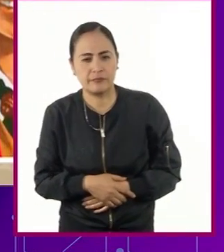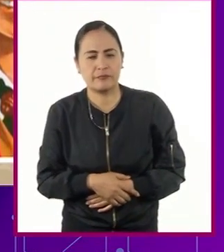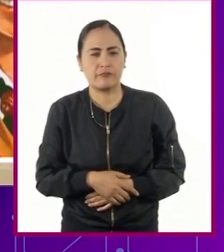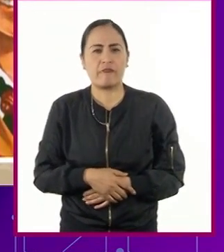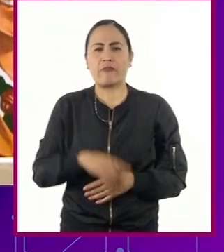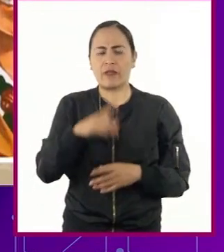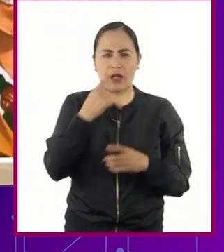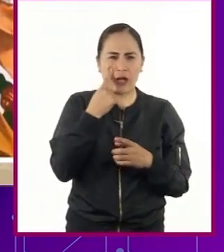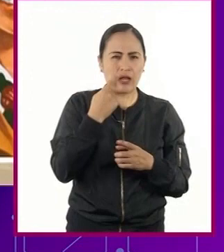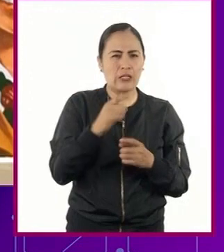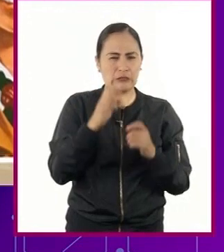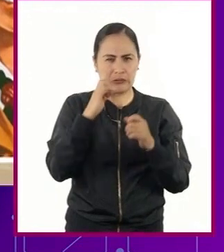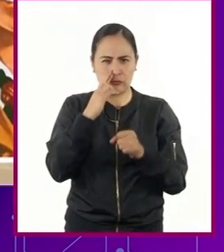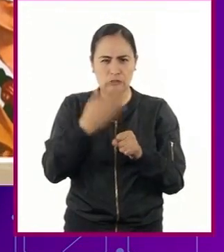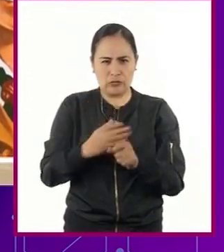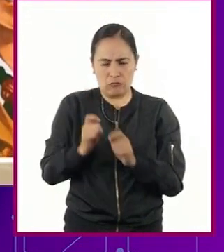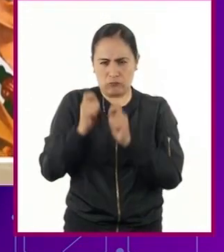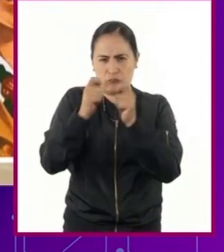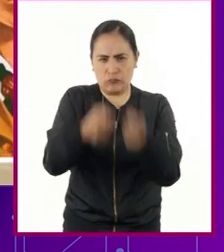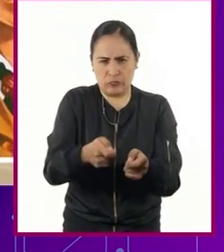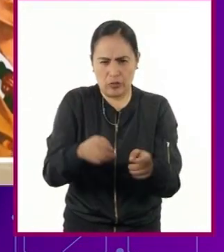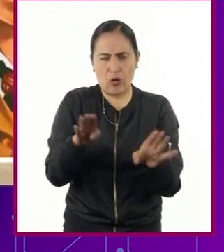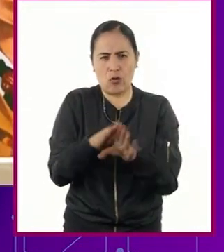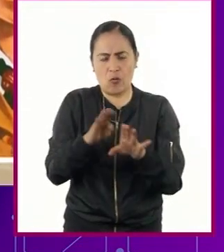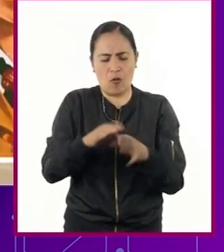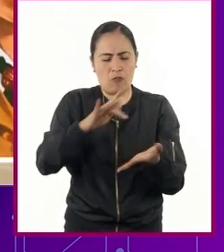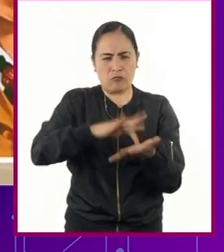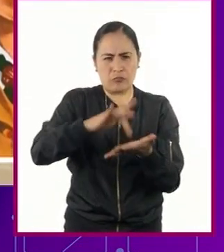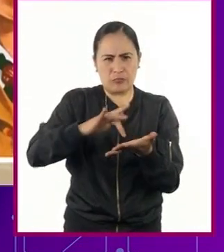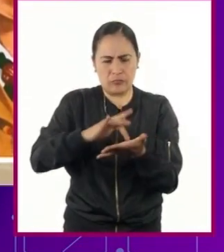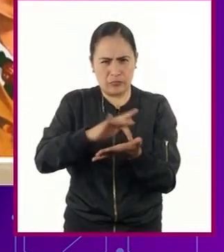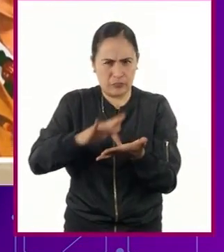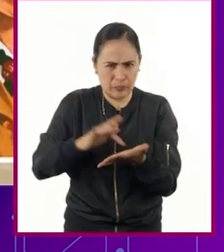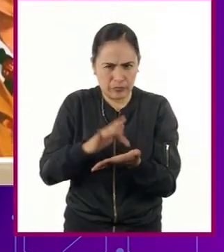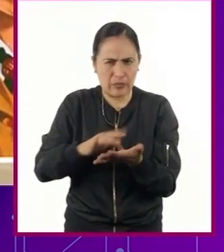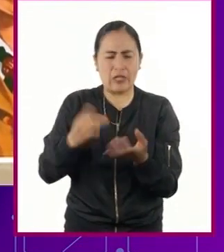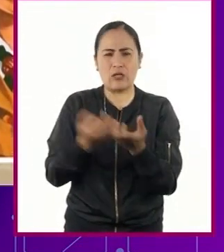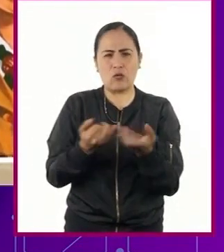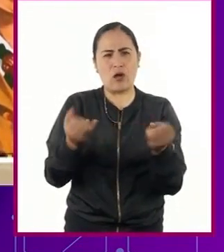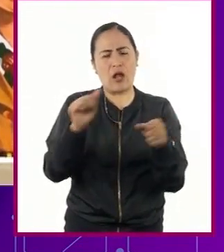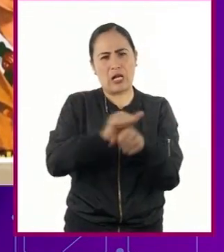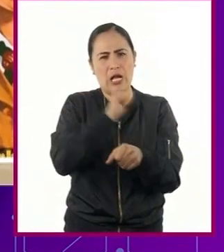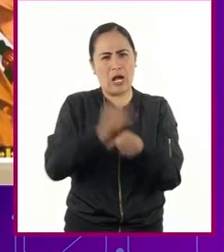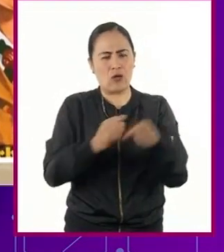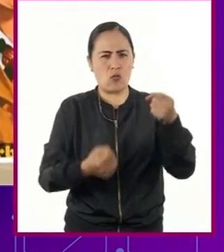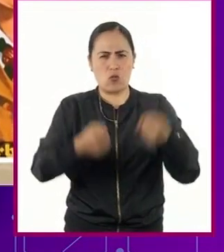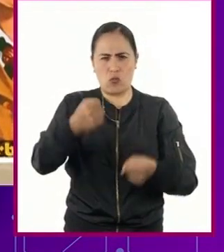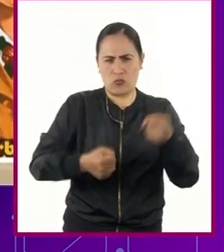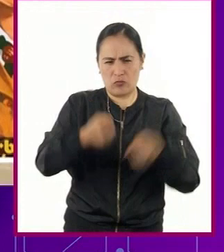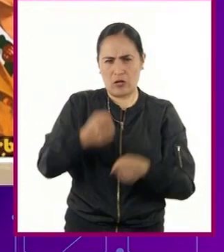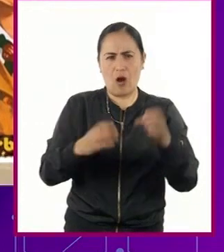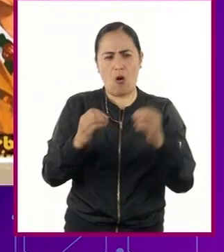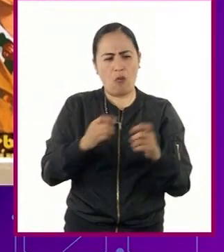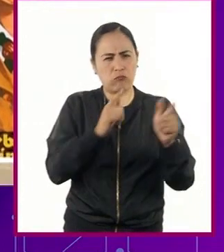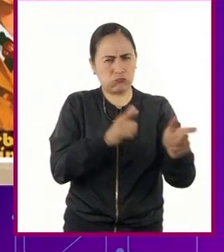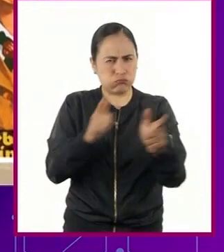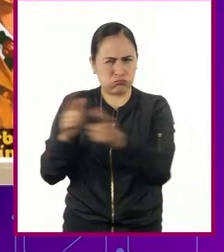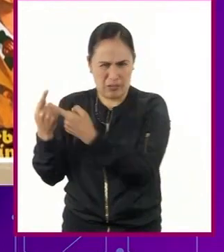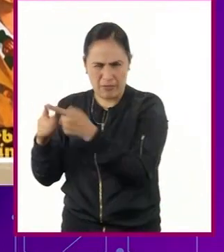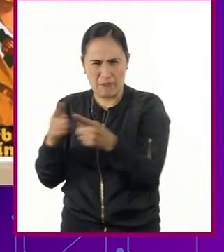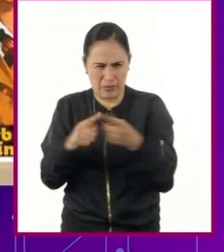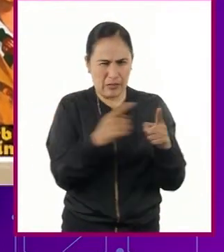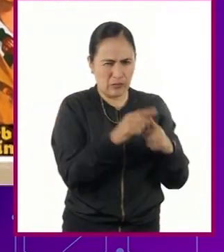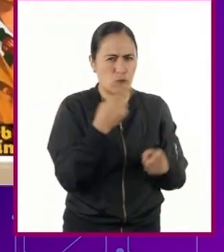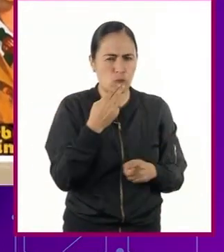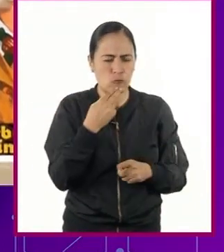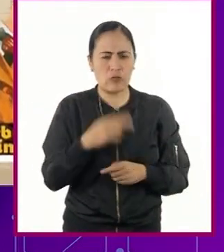máxima responsabilidad, como en labores telegráficas, conducción de automóviles e incluso en el uso de armas. En Estados